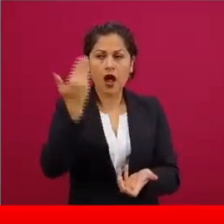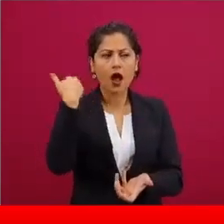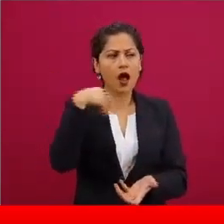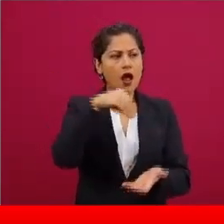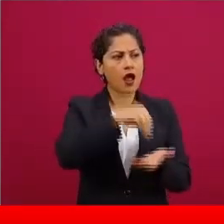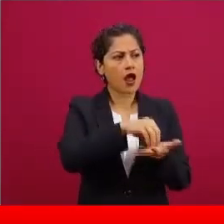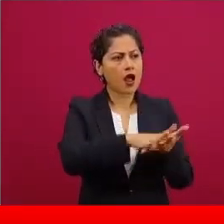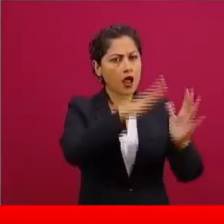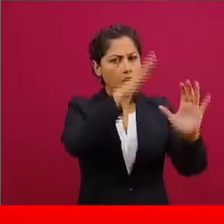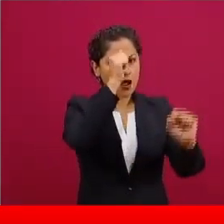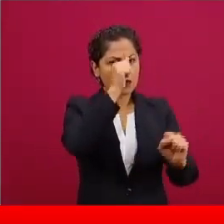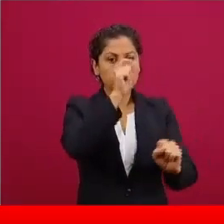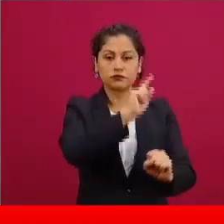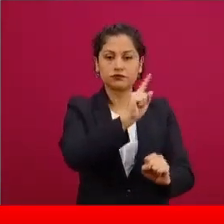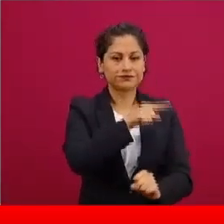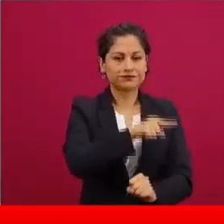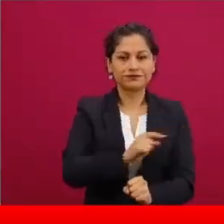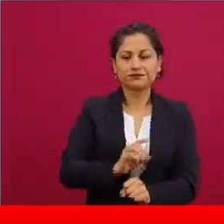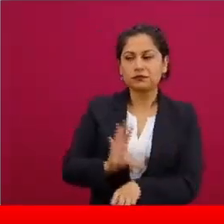ejecutivo